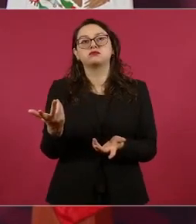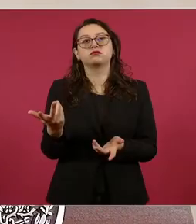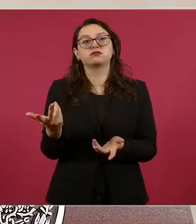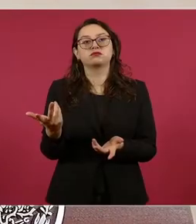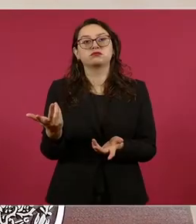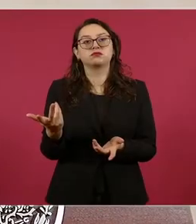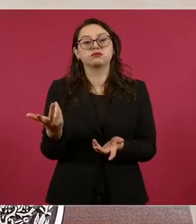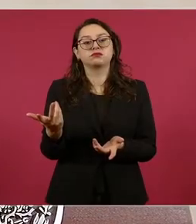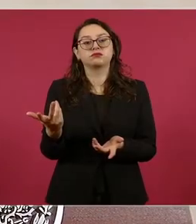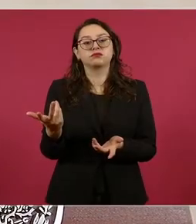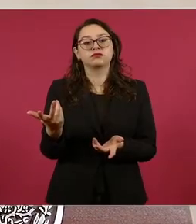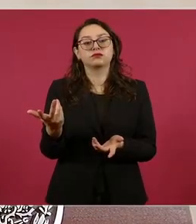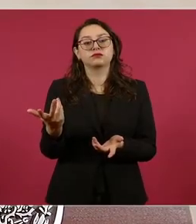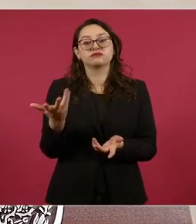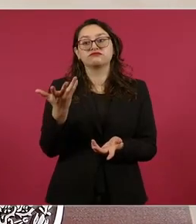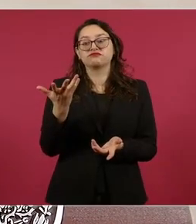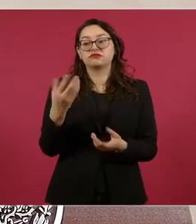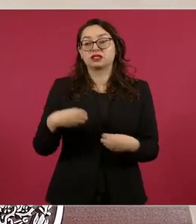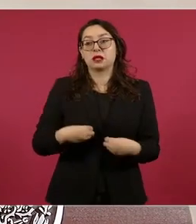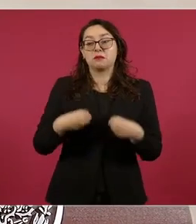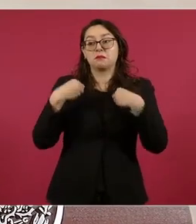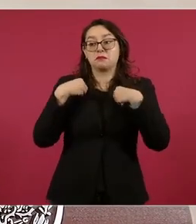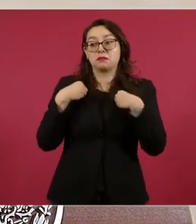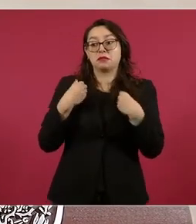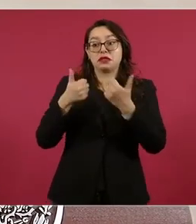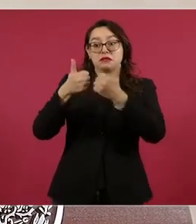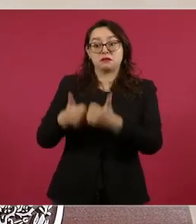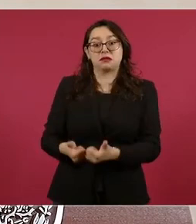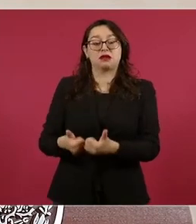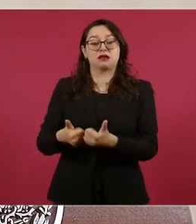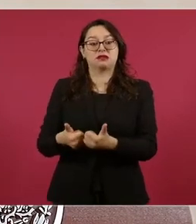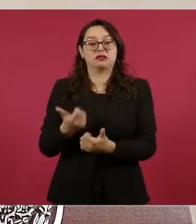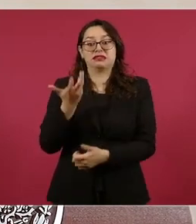de 8 o 10 millones de